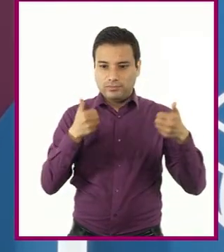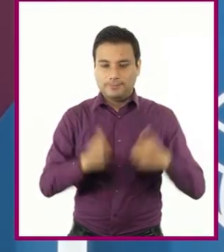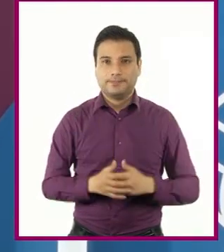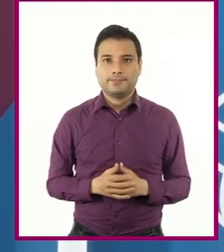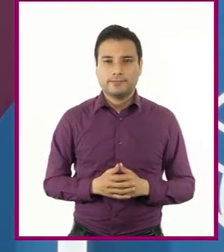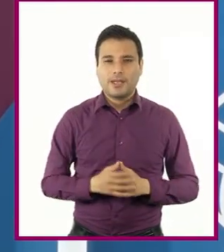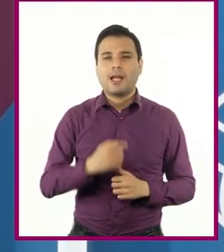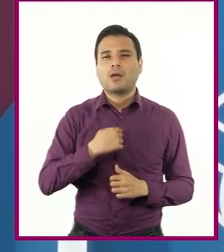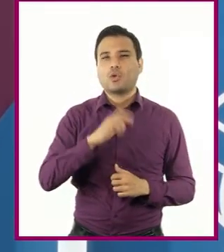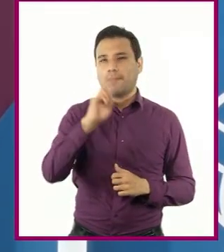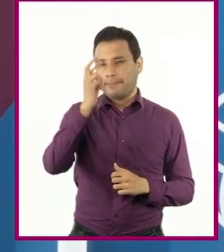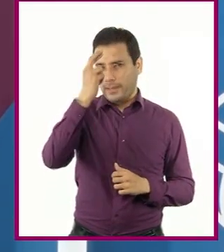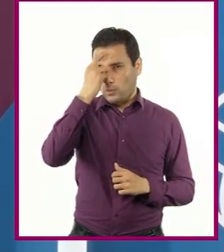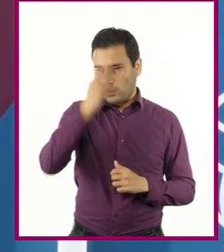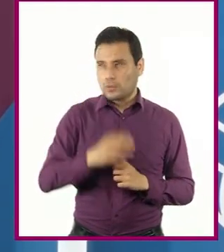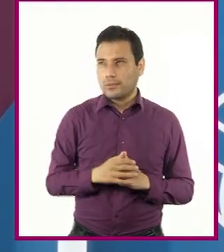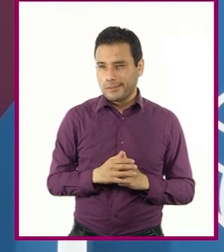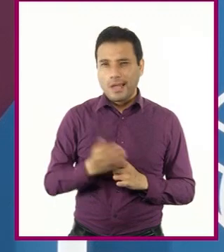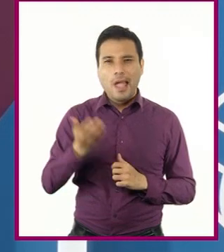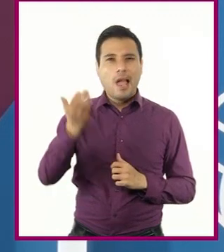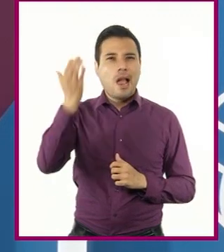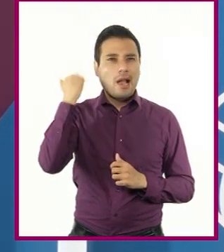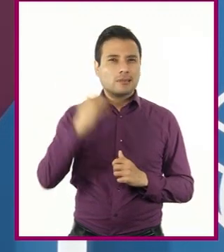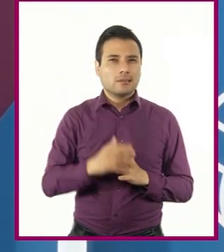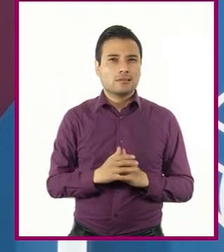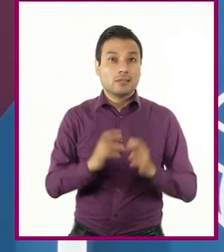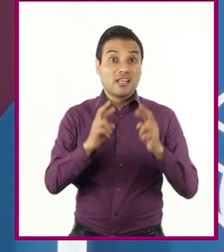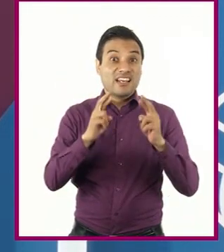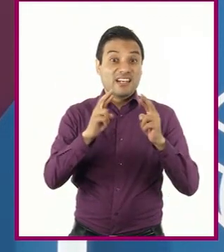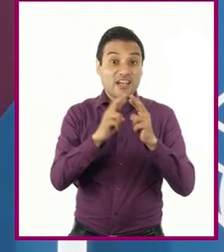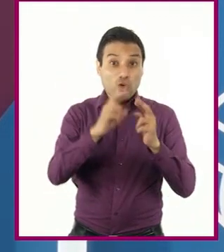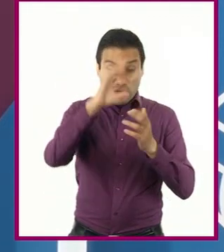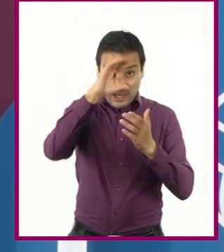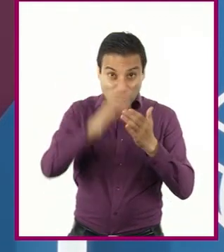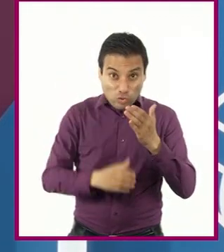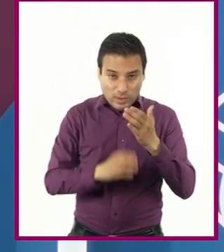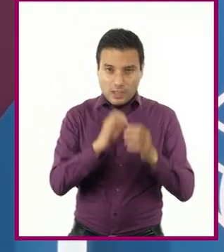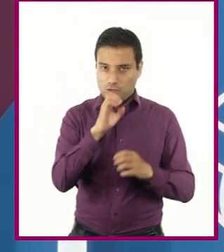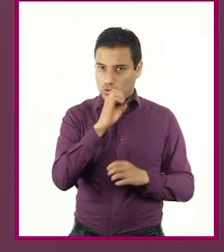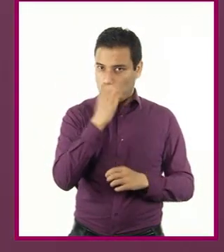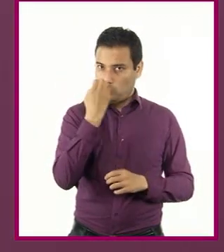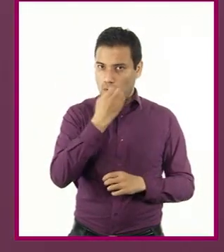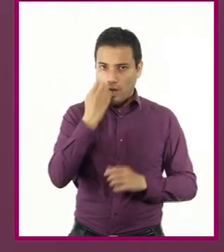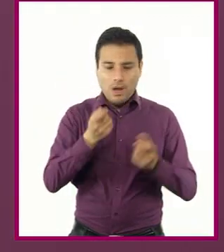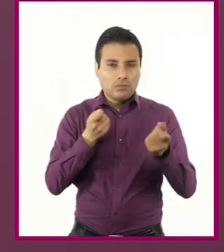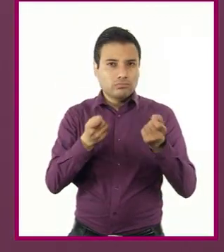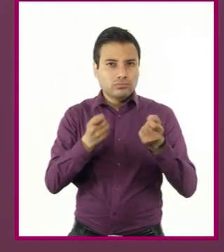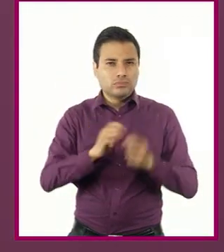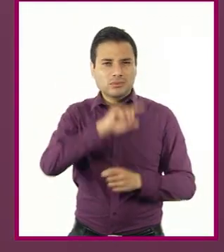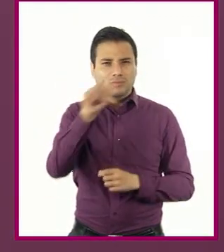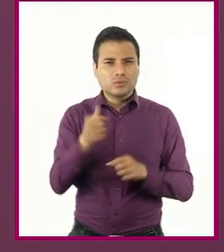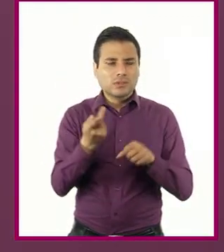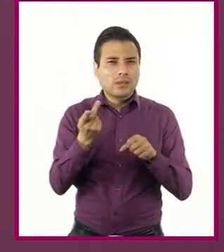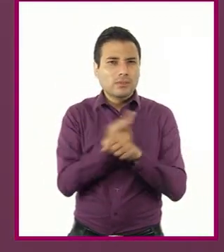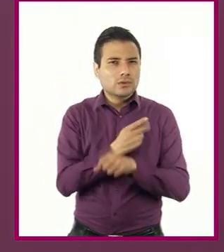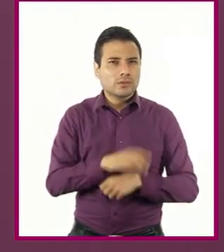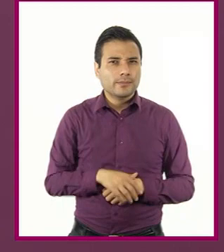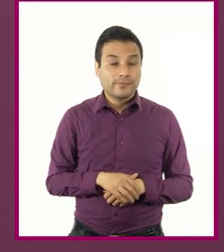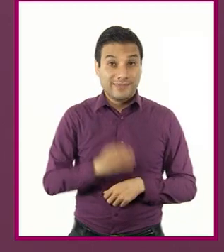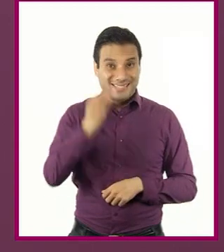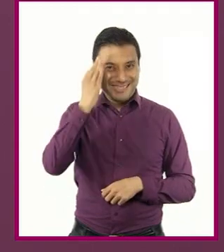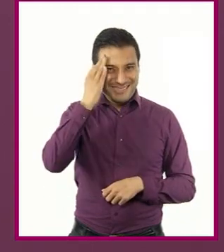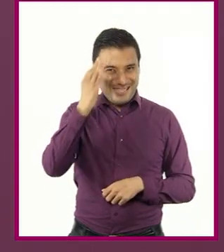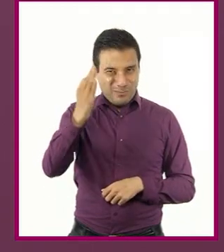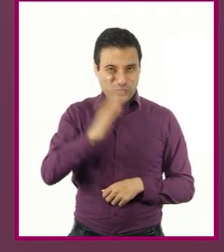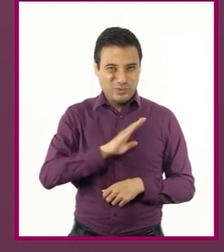recuerdo que en algún momento de nuestra historia, la Iglesia educaba a la población. ¿Qué pasó? Durante la época colonial